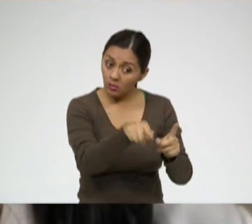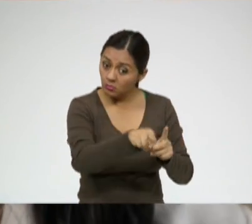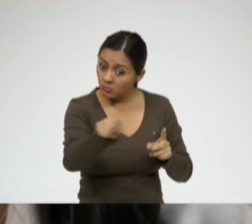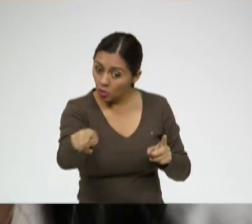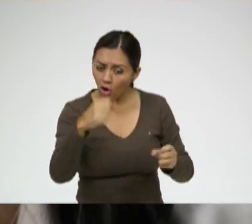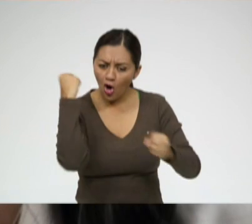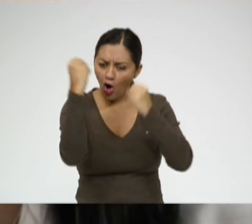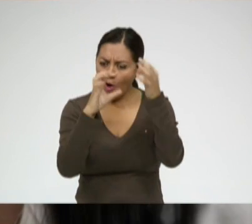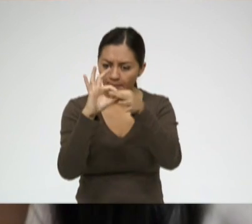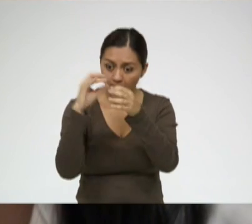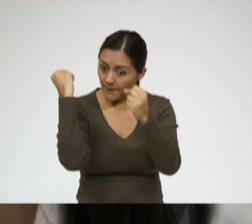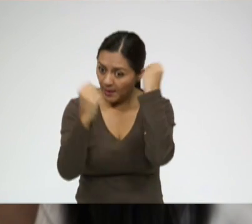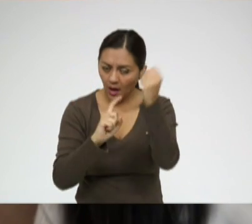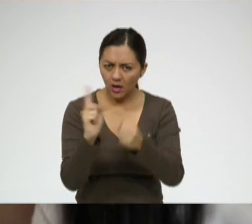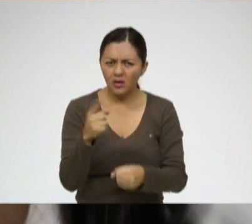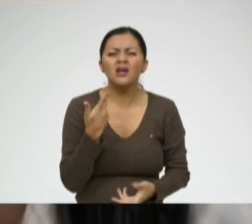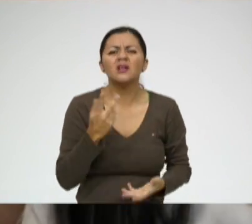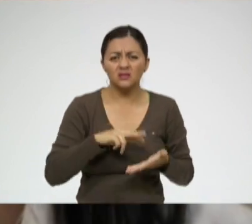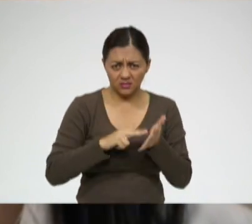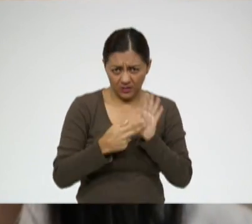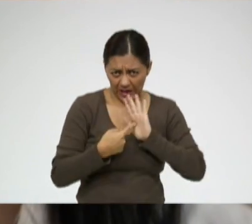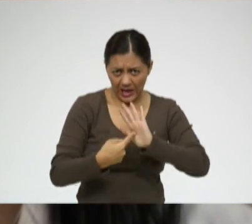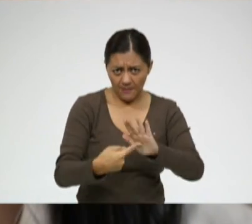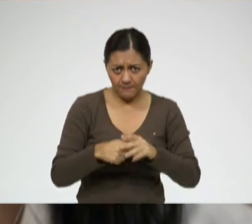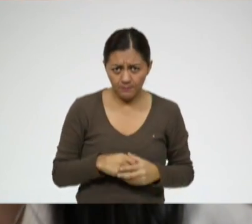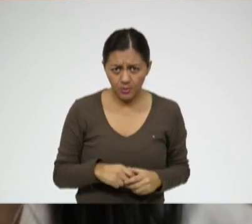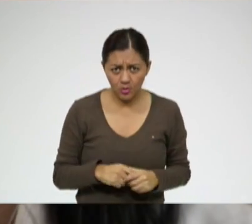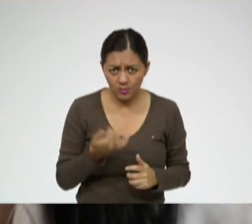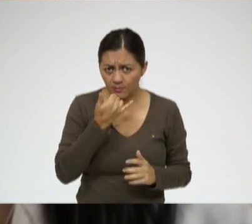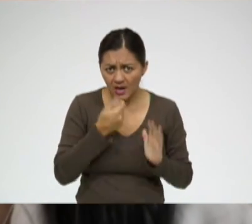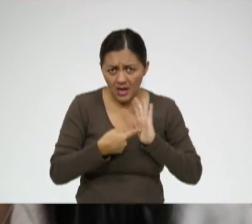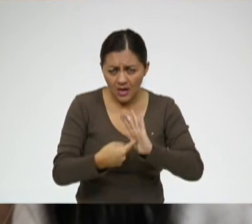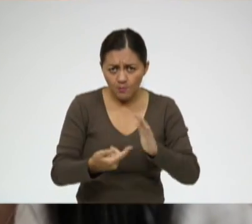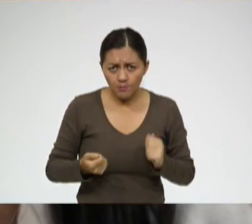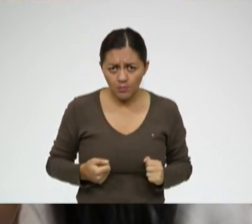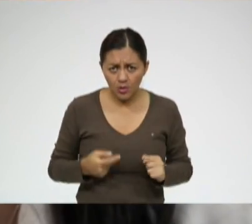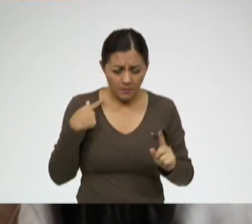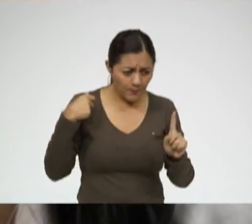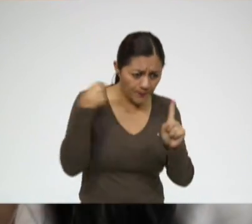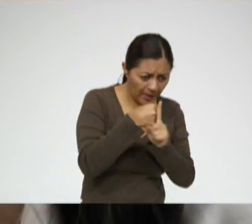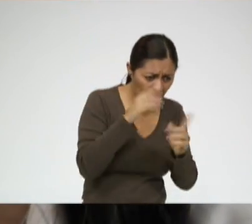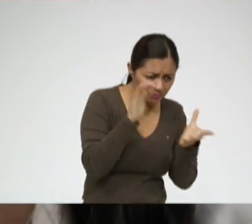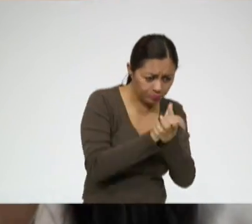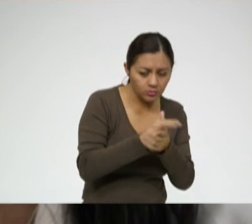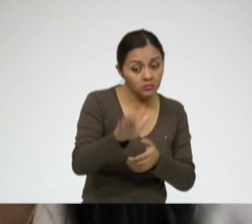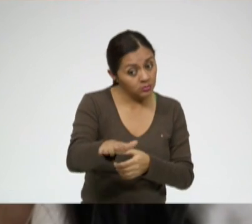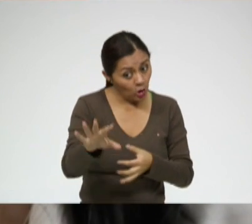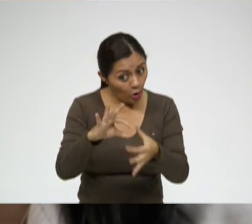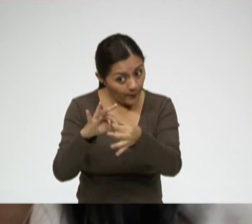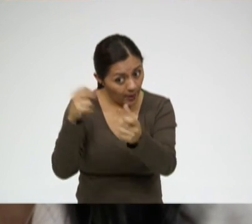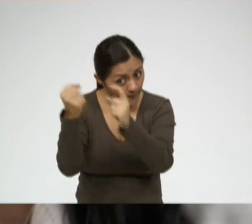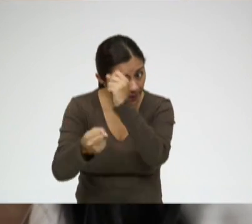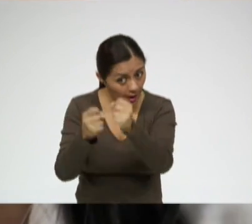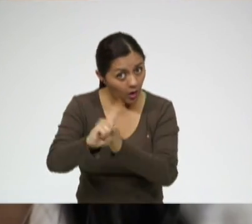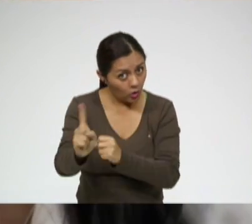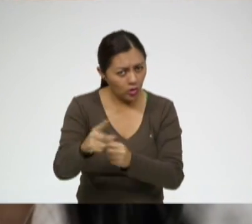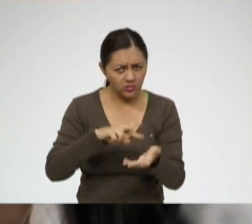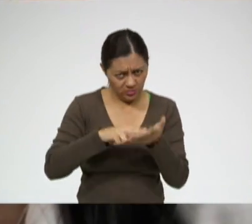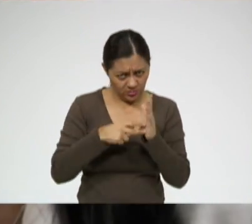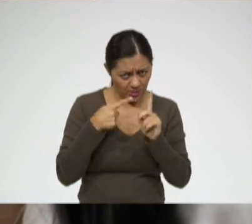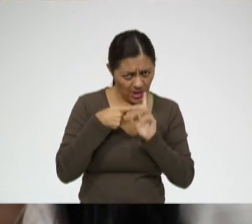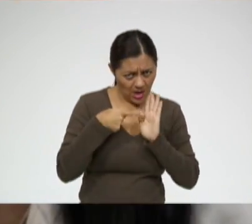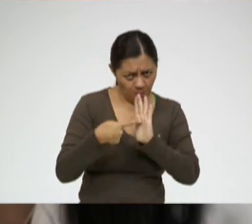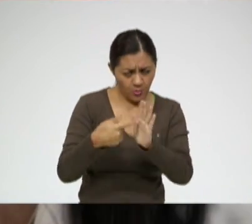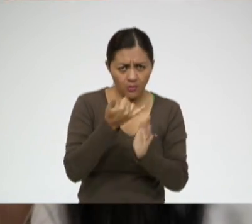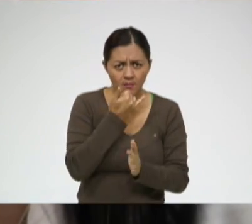sus compañeros, ¿de qué está hablando si no predica con el ejemplo? Entonces, todas estas alteraciones de la conducta, de violencia, de impulsividad,